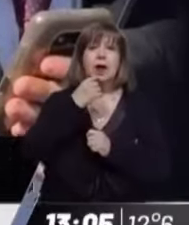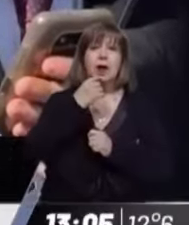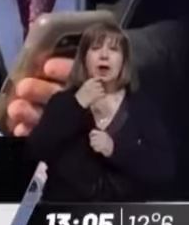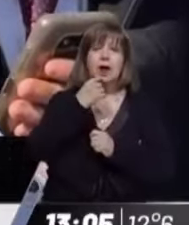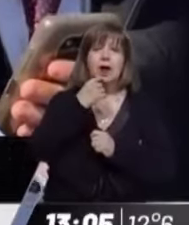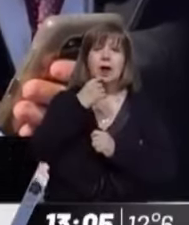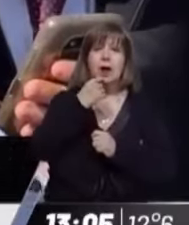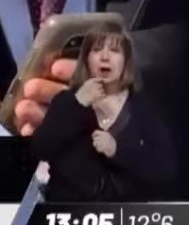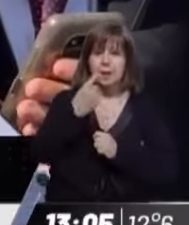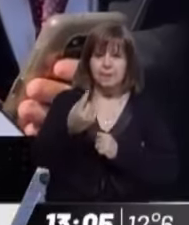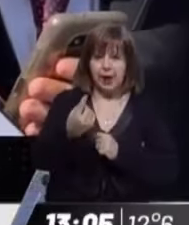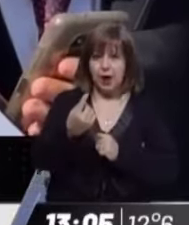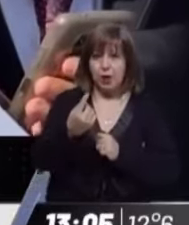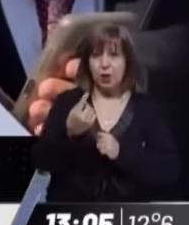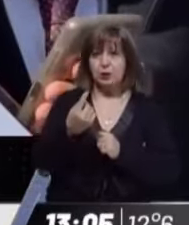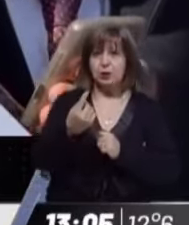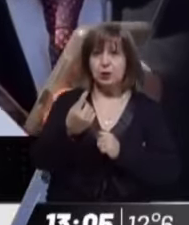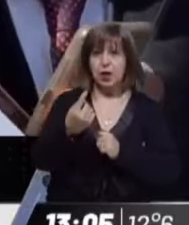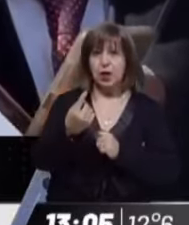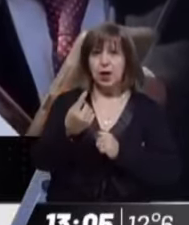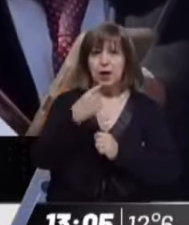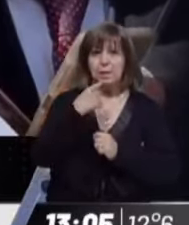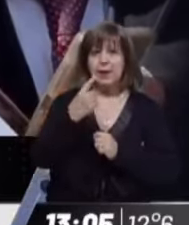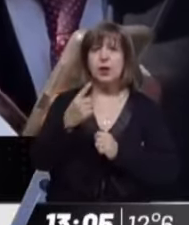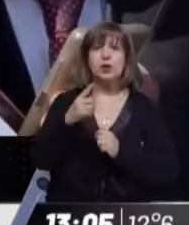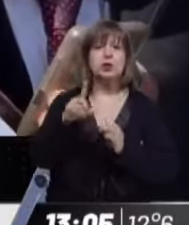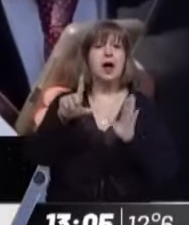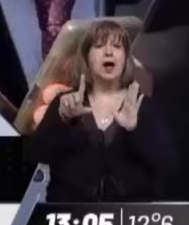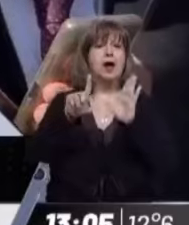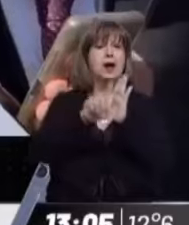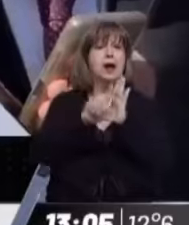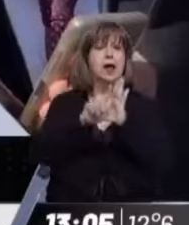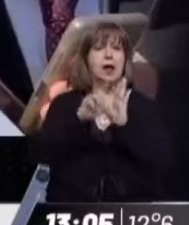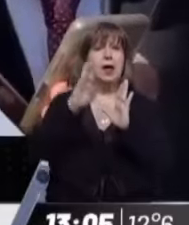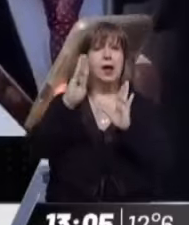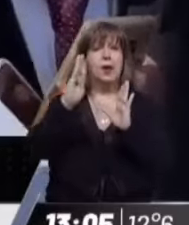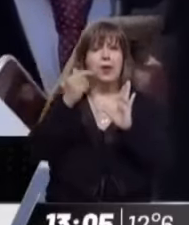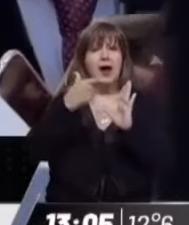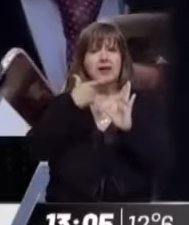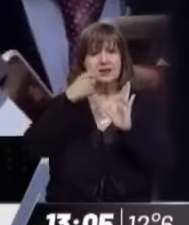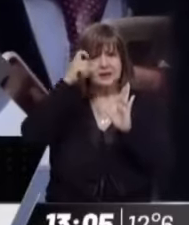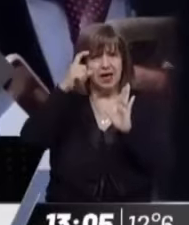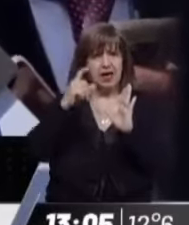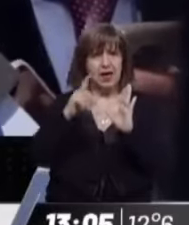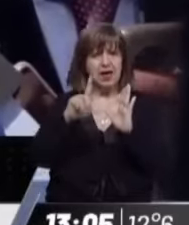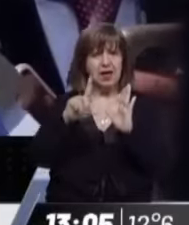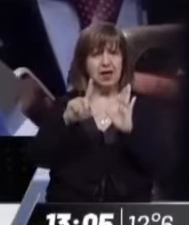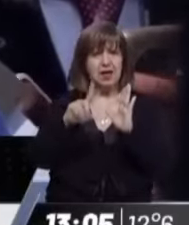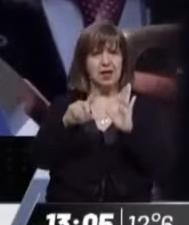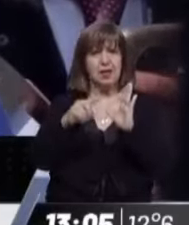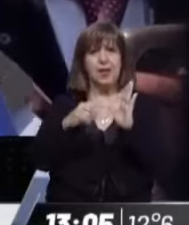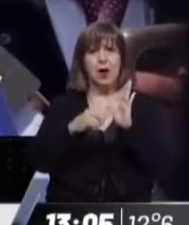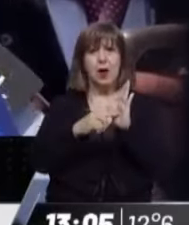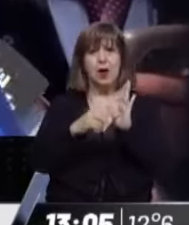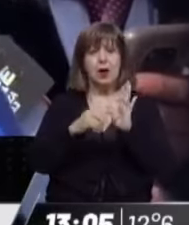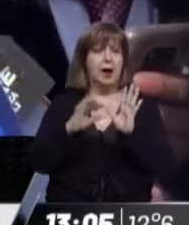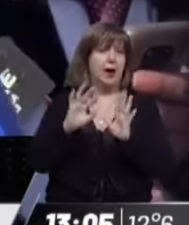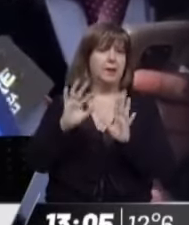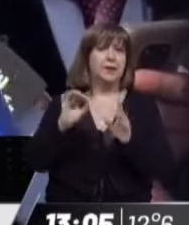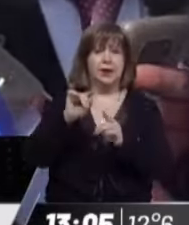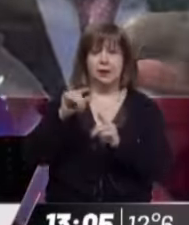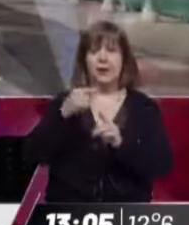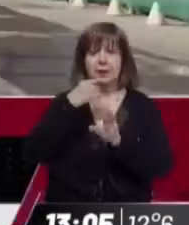Seguramente no lo elimina, ninguno ha podido, nadie, no solo en la Argentina, tenemos problemas de inseguridad, en